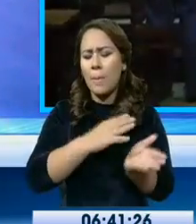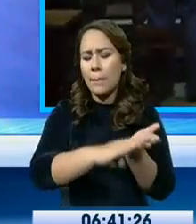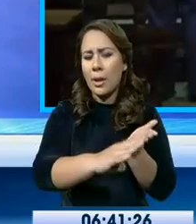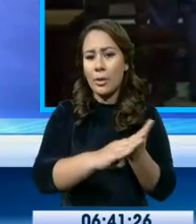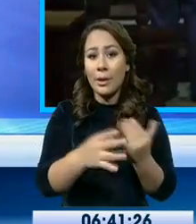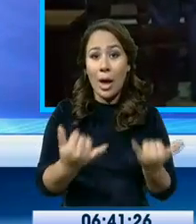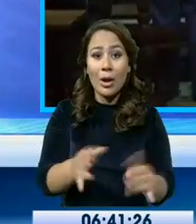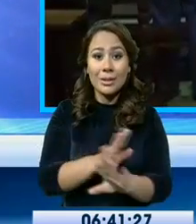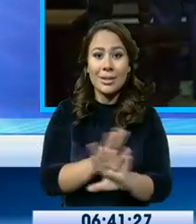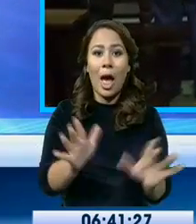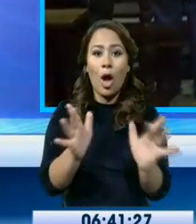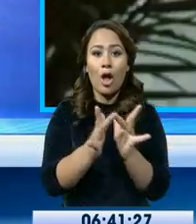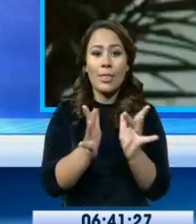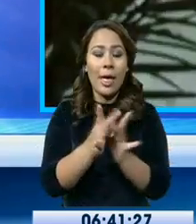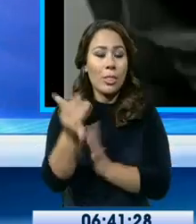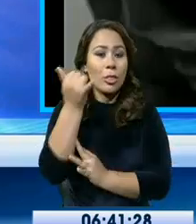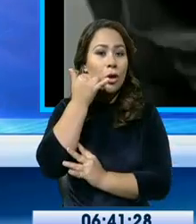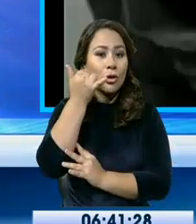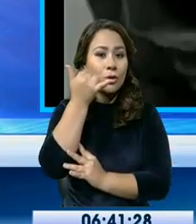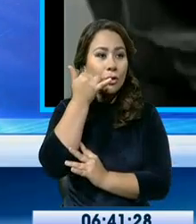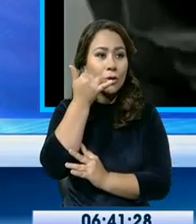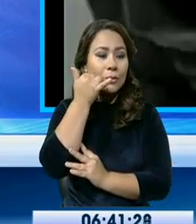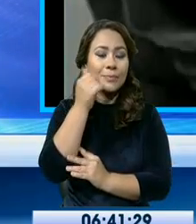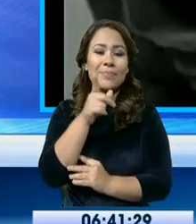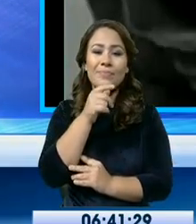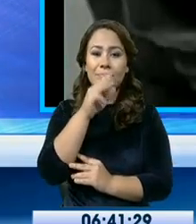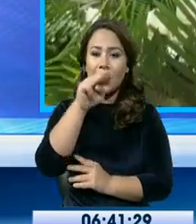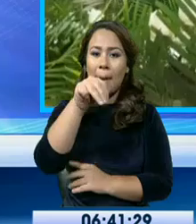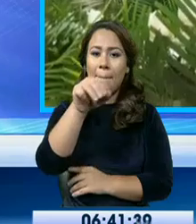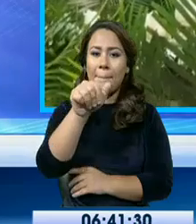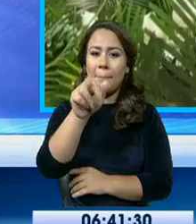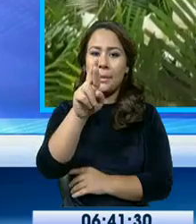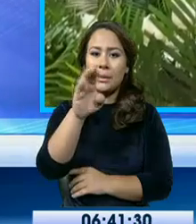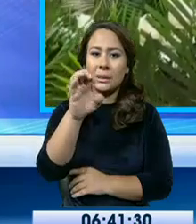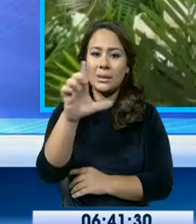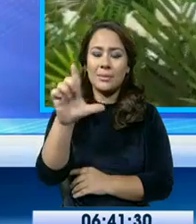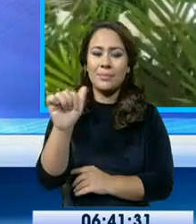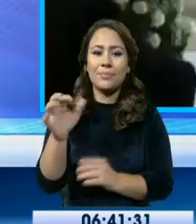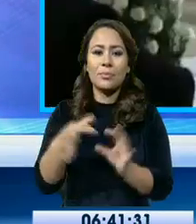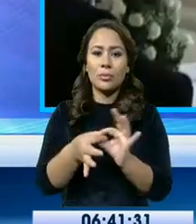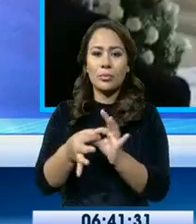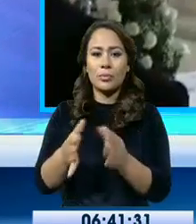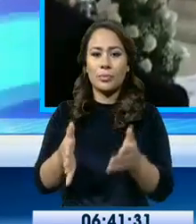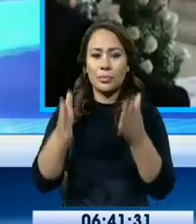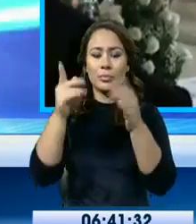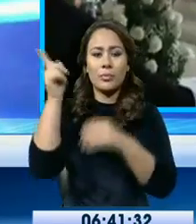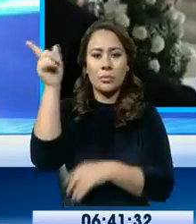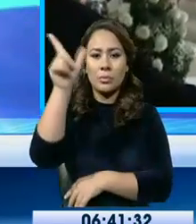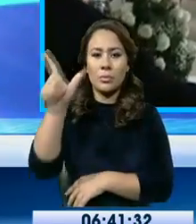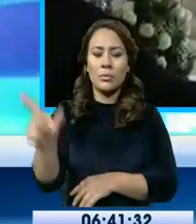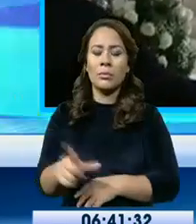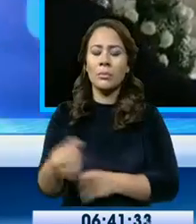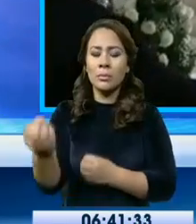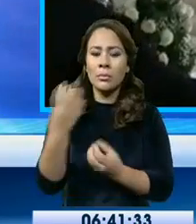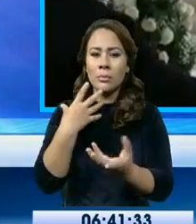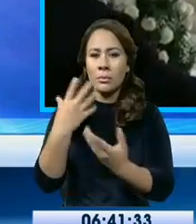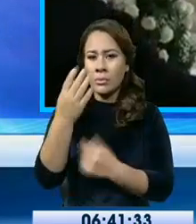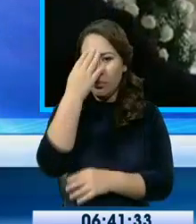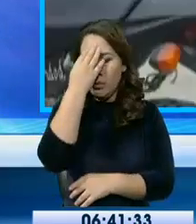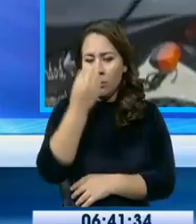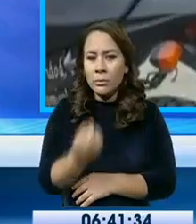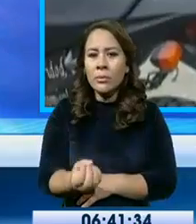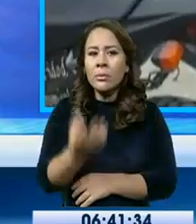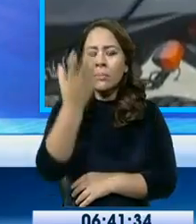hemos logrado restablecer el contacto vía telefónica con nuestra corresponsal en Loja, Marcela Constante. Marcela, buenos